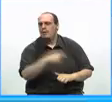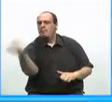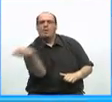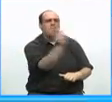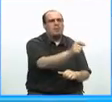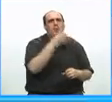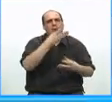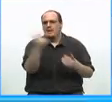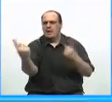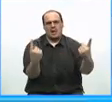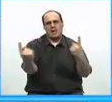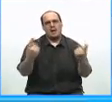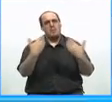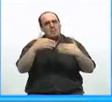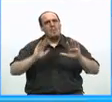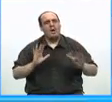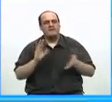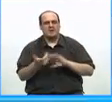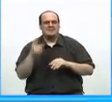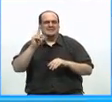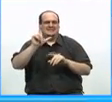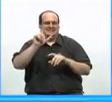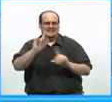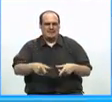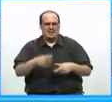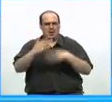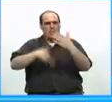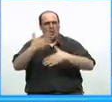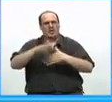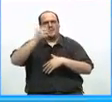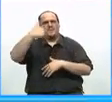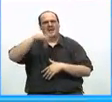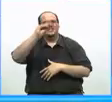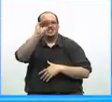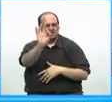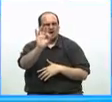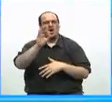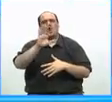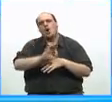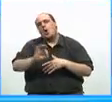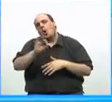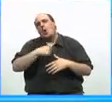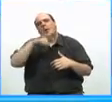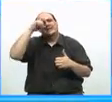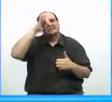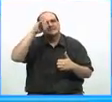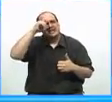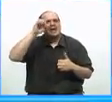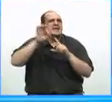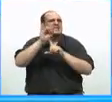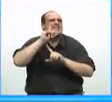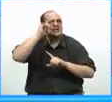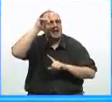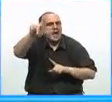interno con con Pancho en este caso que le tocó el otro día estar al lado mío o ahora si le toca Ezequiel Me